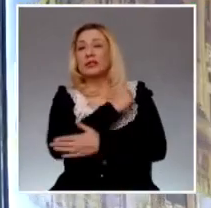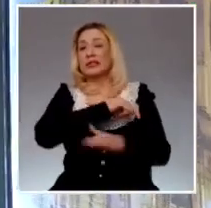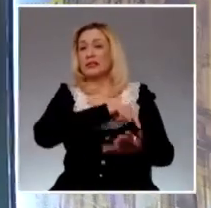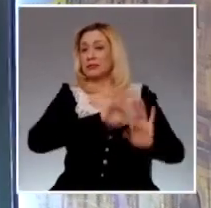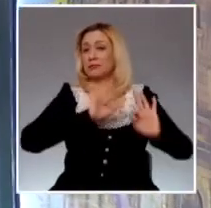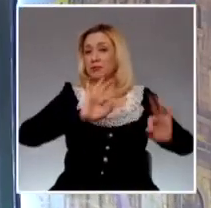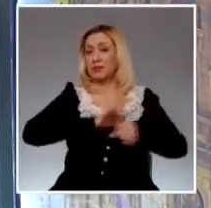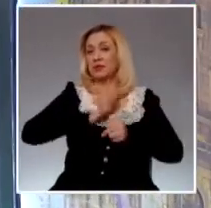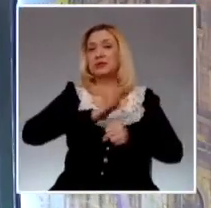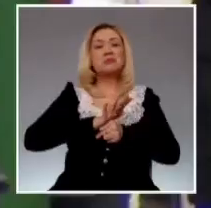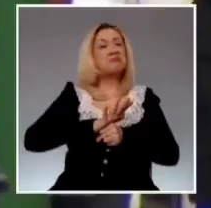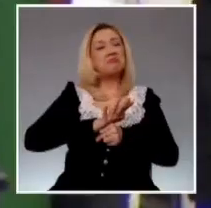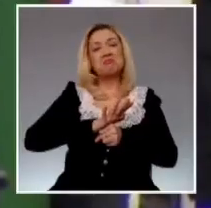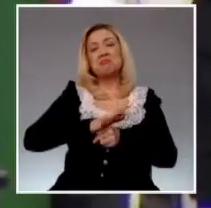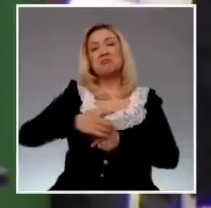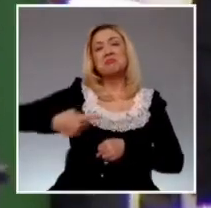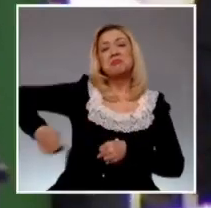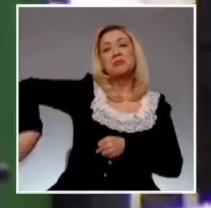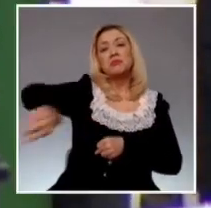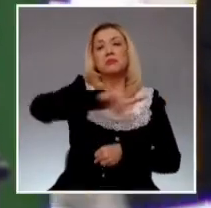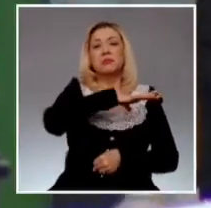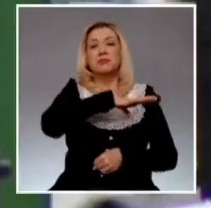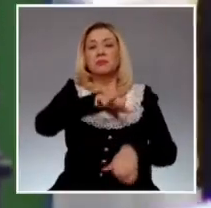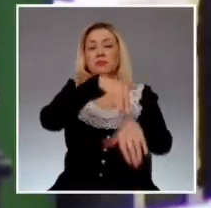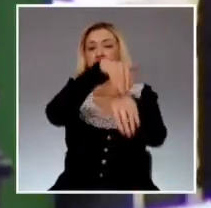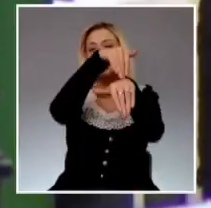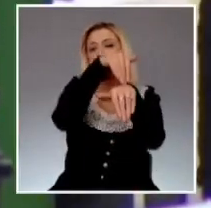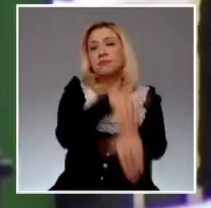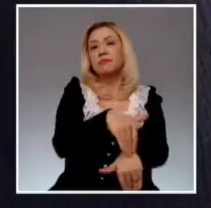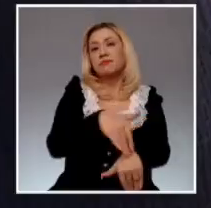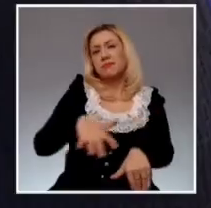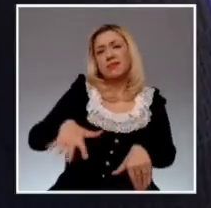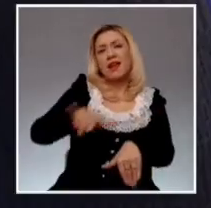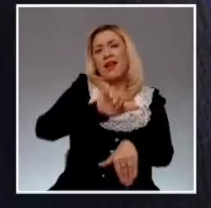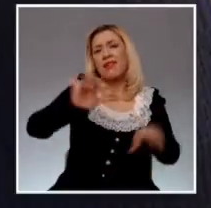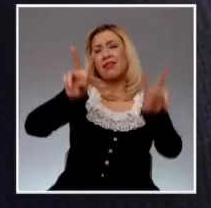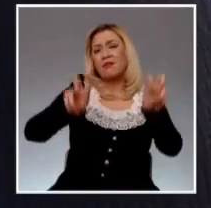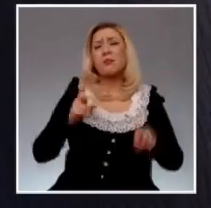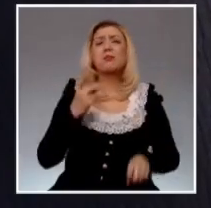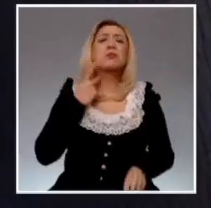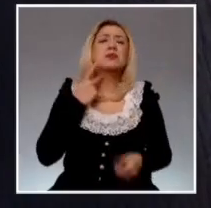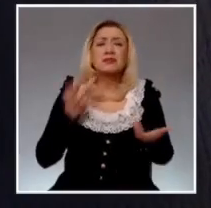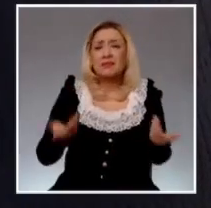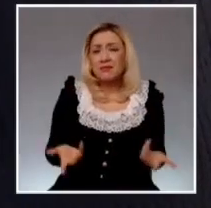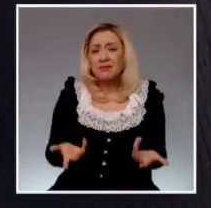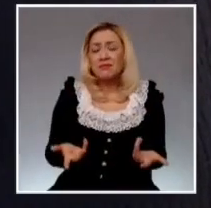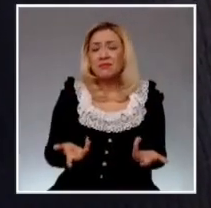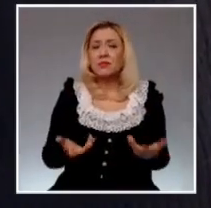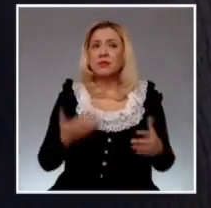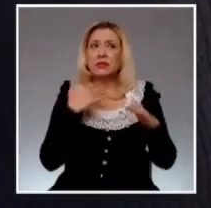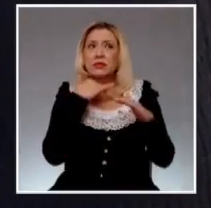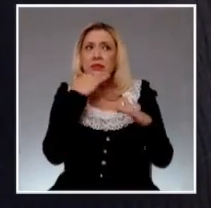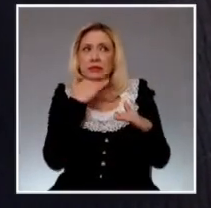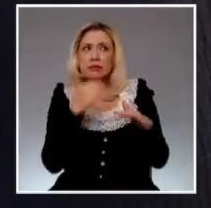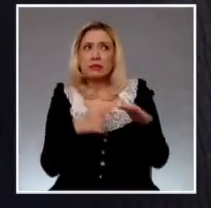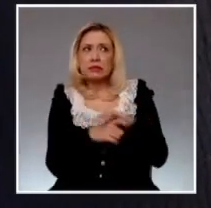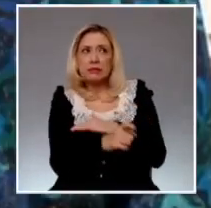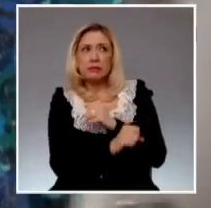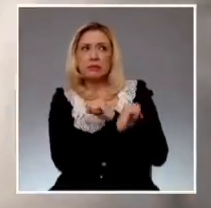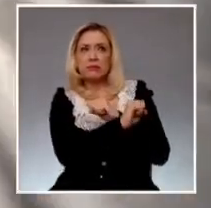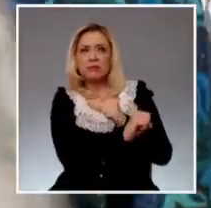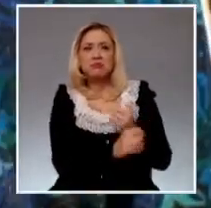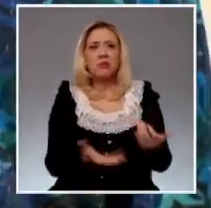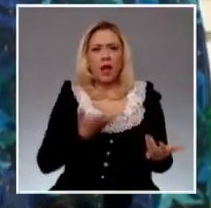aplicarlas. En México existe un rezago en materia de combate a la corrupción. Pese a tener leyes que son ejemplo para